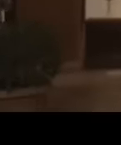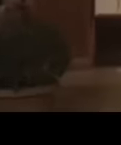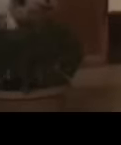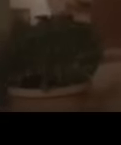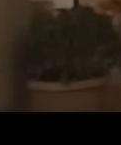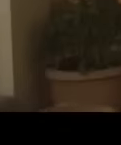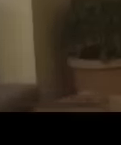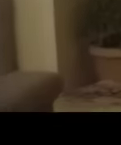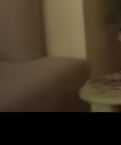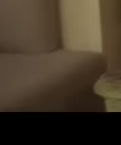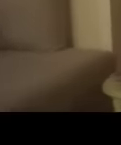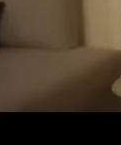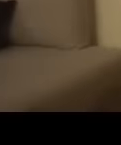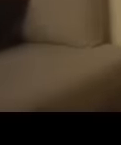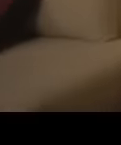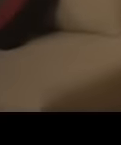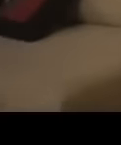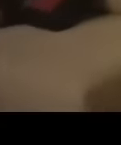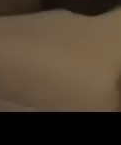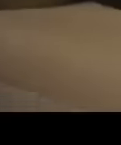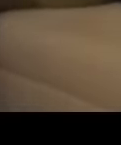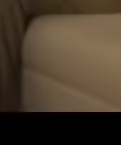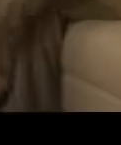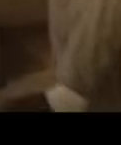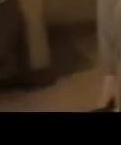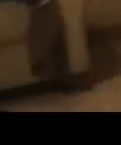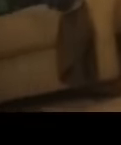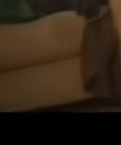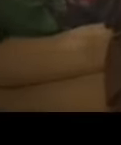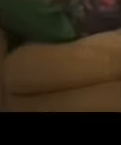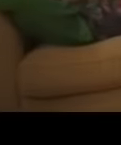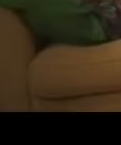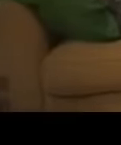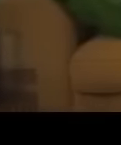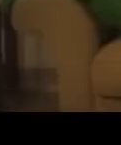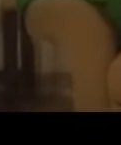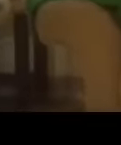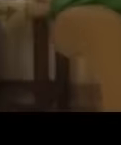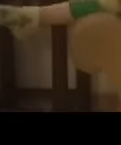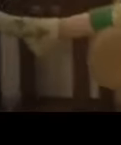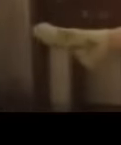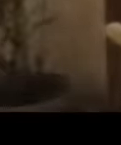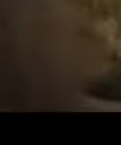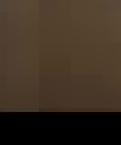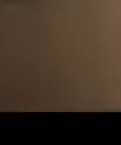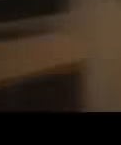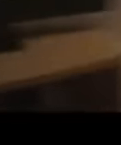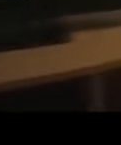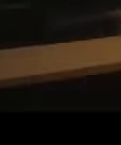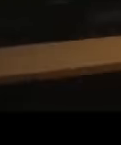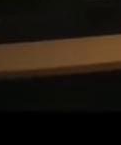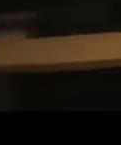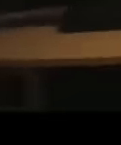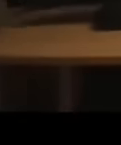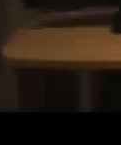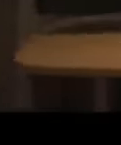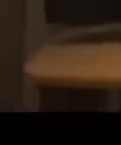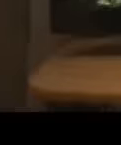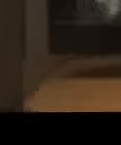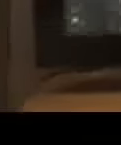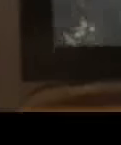hasta el calor de tu hogar. Cuando nos sentimos seguros, podemos alcanzar todo lo que